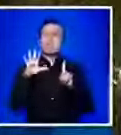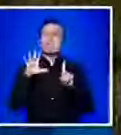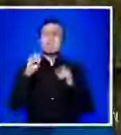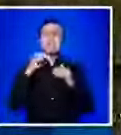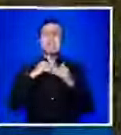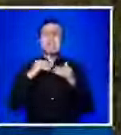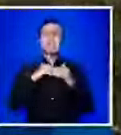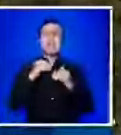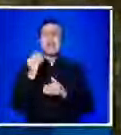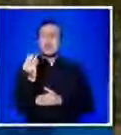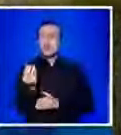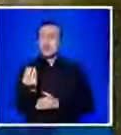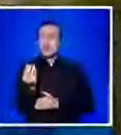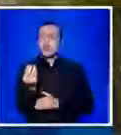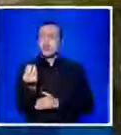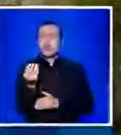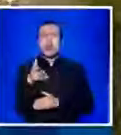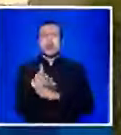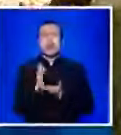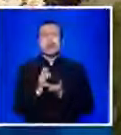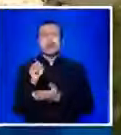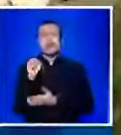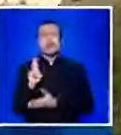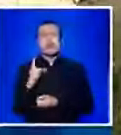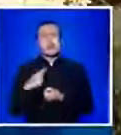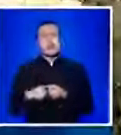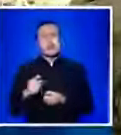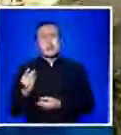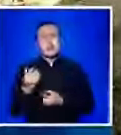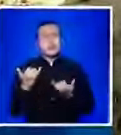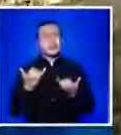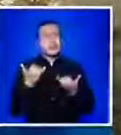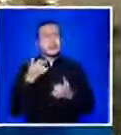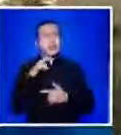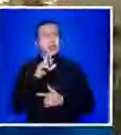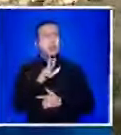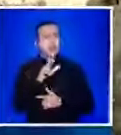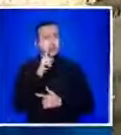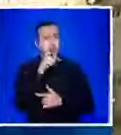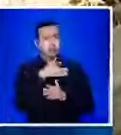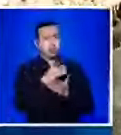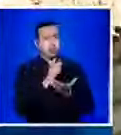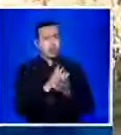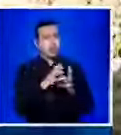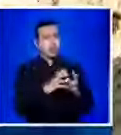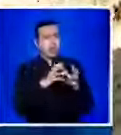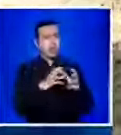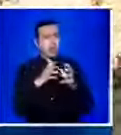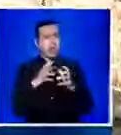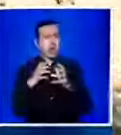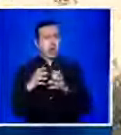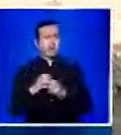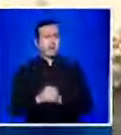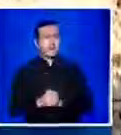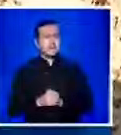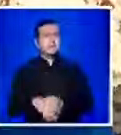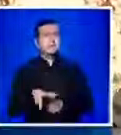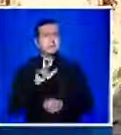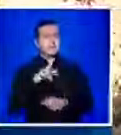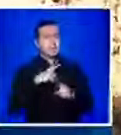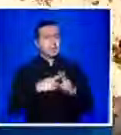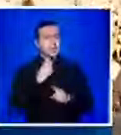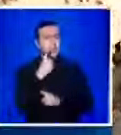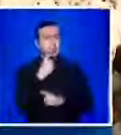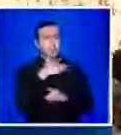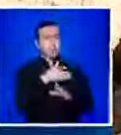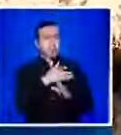centavos un pequeñito me vendían en el sur de Quito, y aquí 3 por $1 de estos gigantes. Sí, de estos gigantes cuesta 3 por $1.